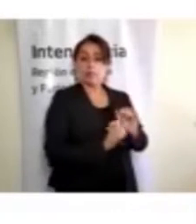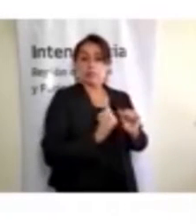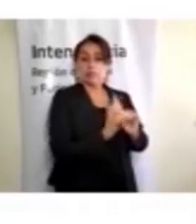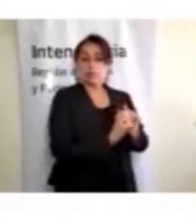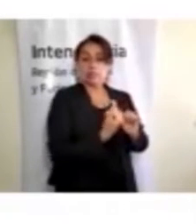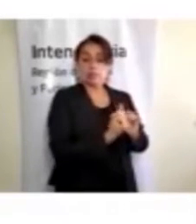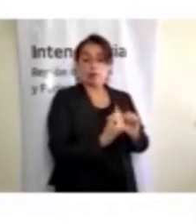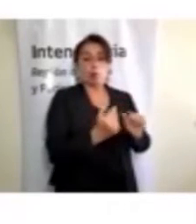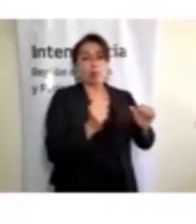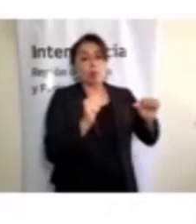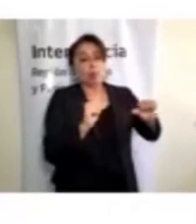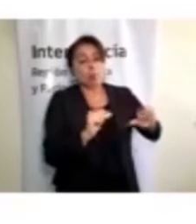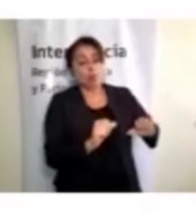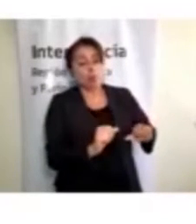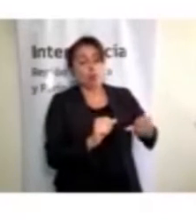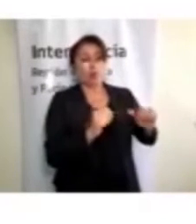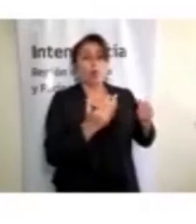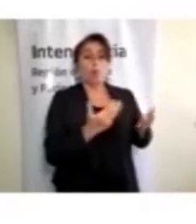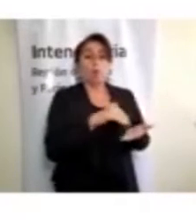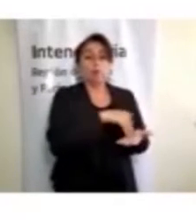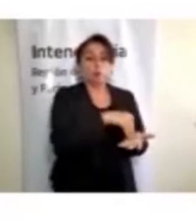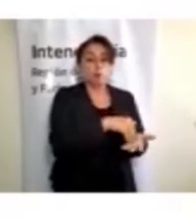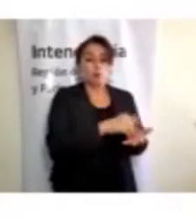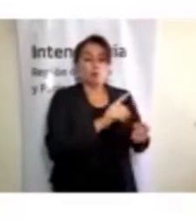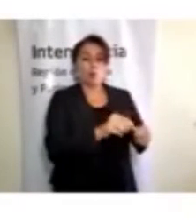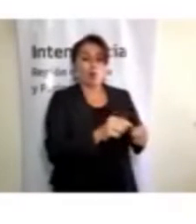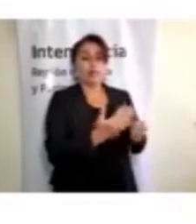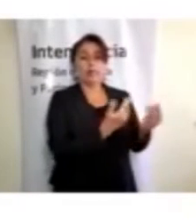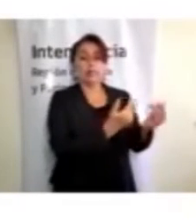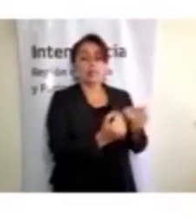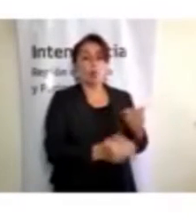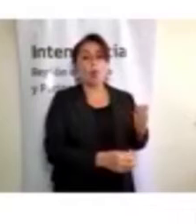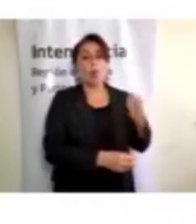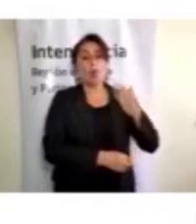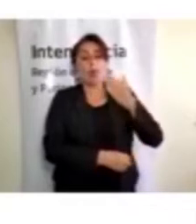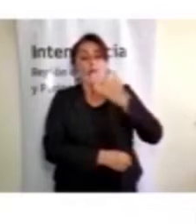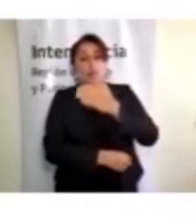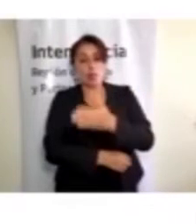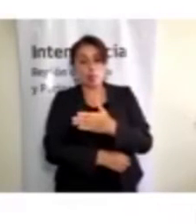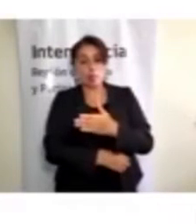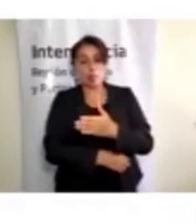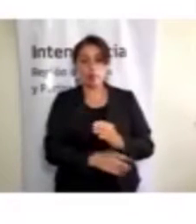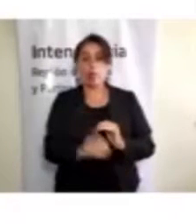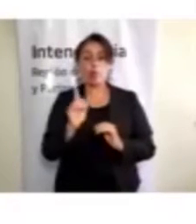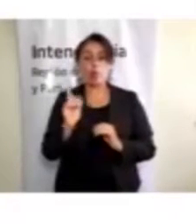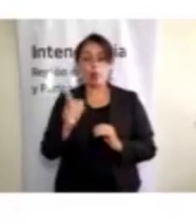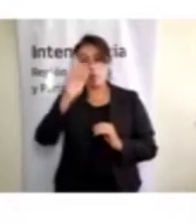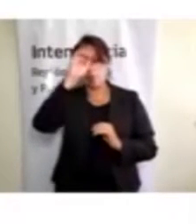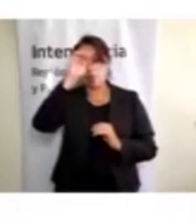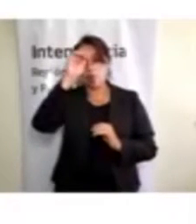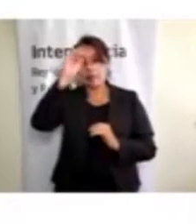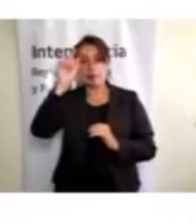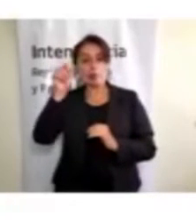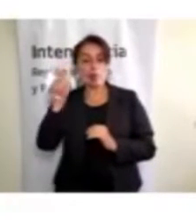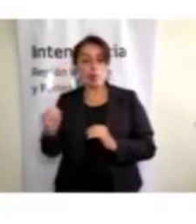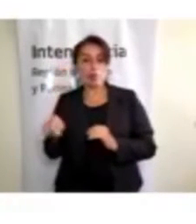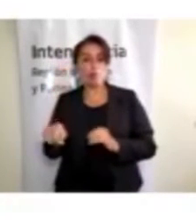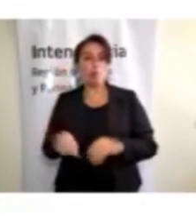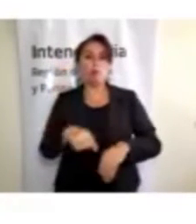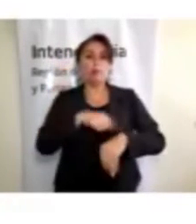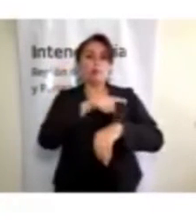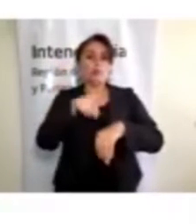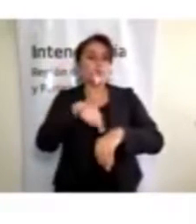la más satisfactoria y han requerido ir al servicio de salud para una mejor atención, y ahí ocurre y transcurre un tiempo